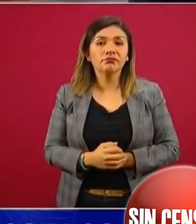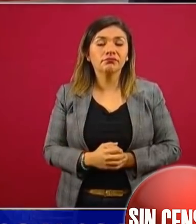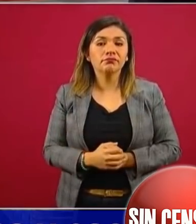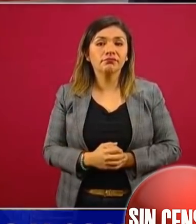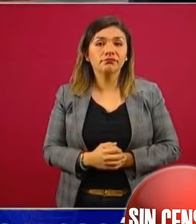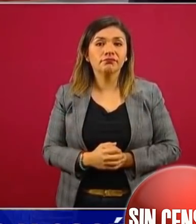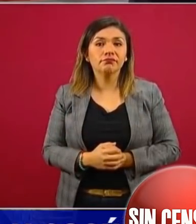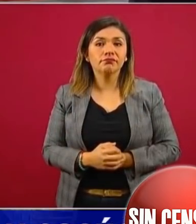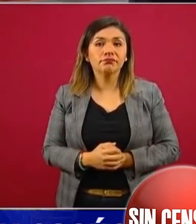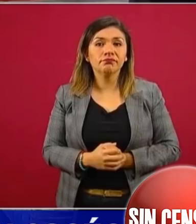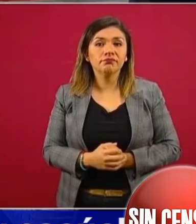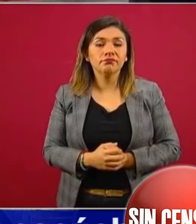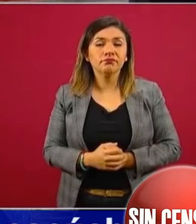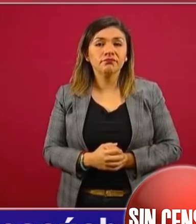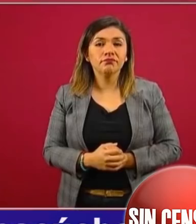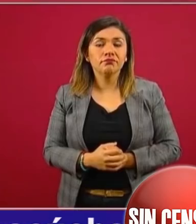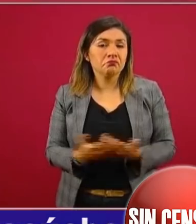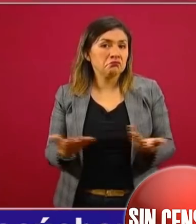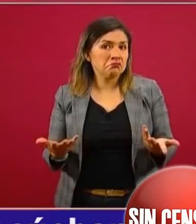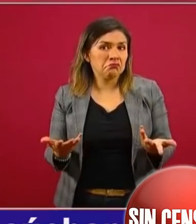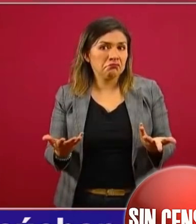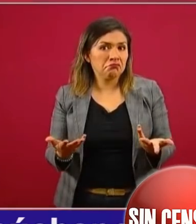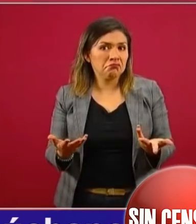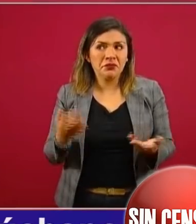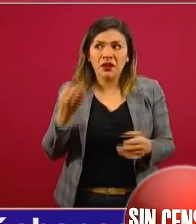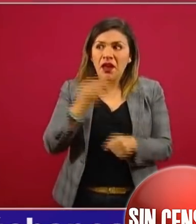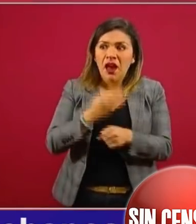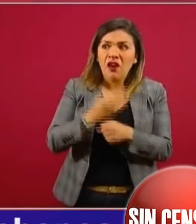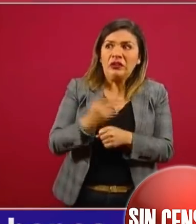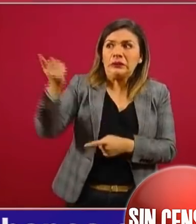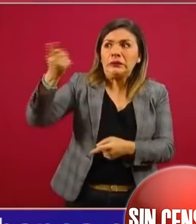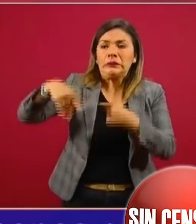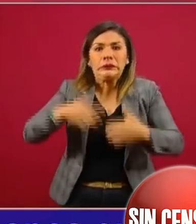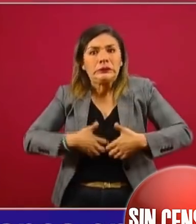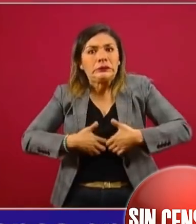Entonces, como ya no les está funcionando,